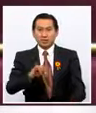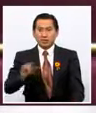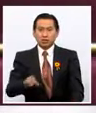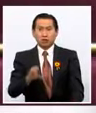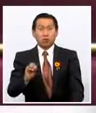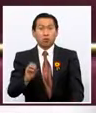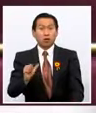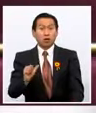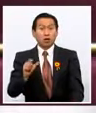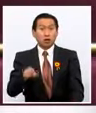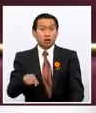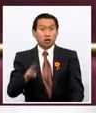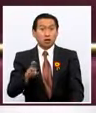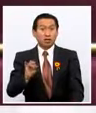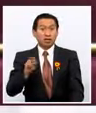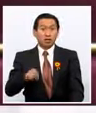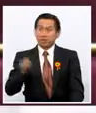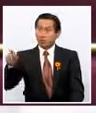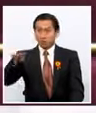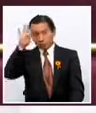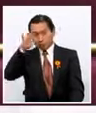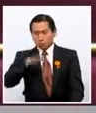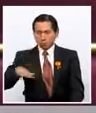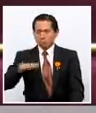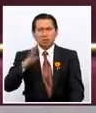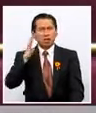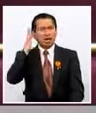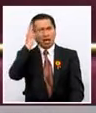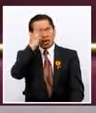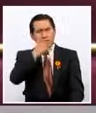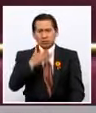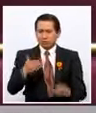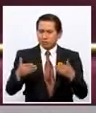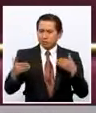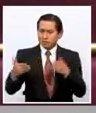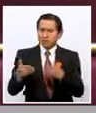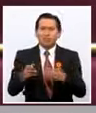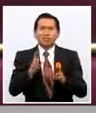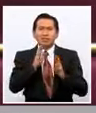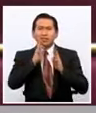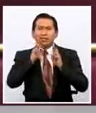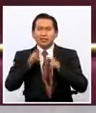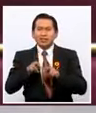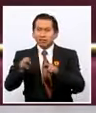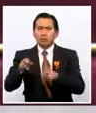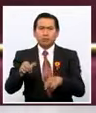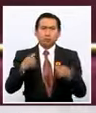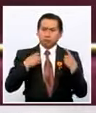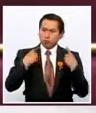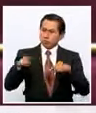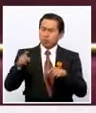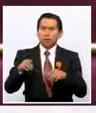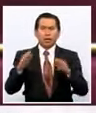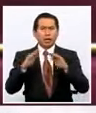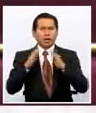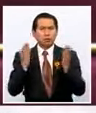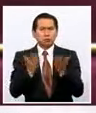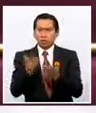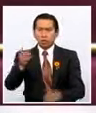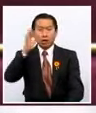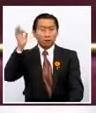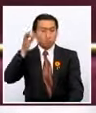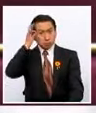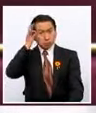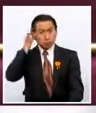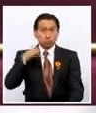hermoso lejano y pegado al río allá fui a una escuela fiscal allá